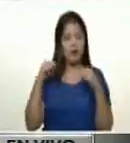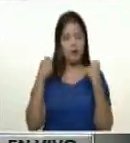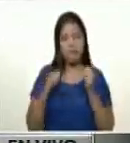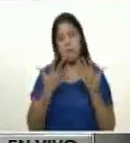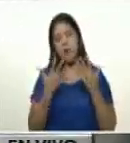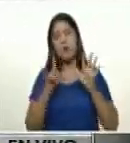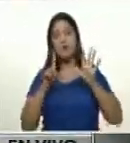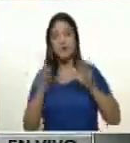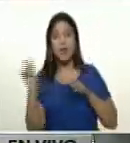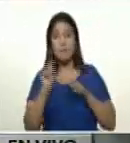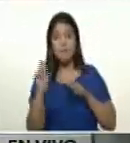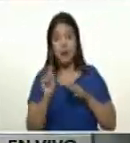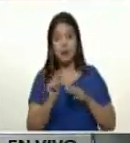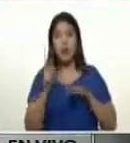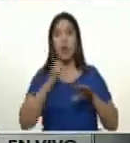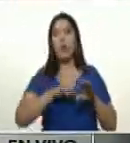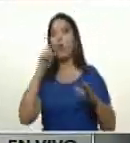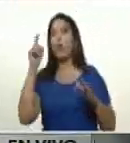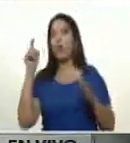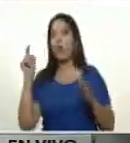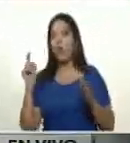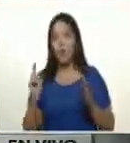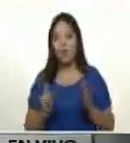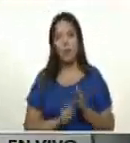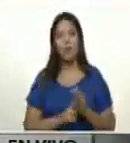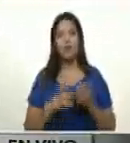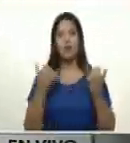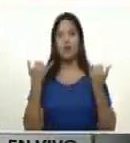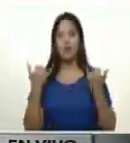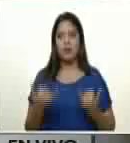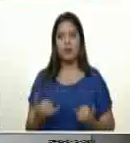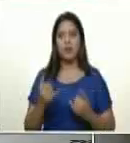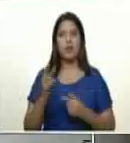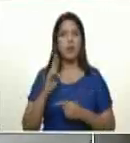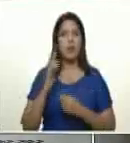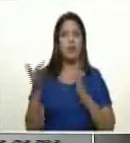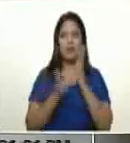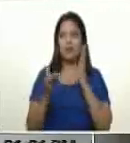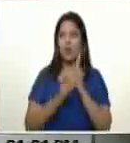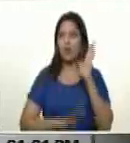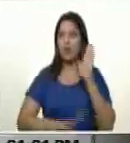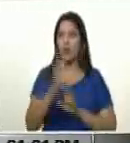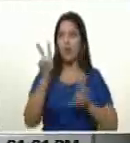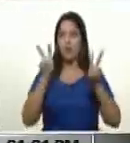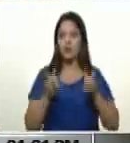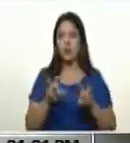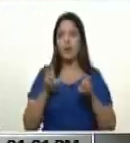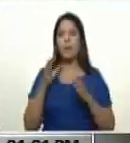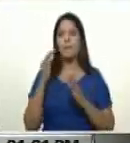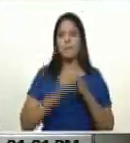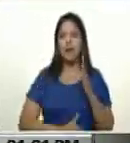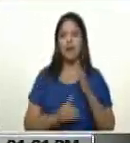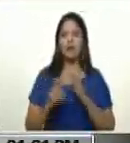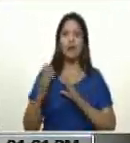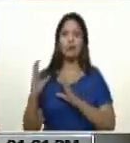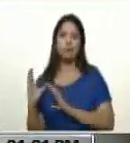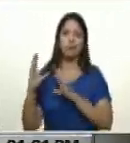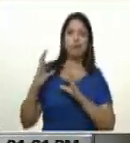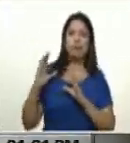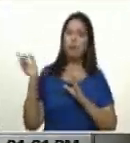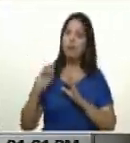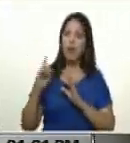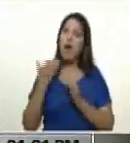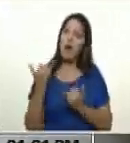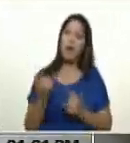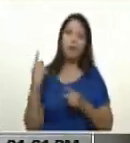6 meses tendremos completo lo que es la automatización, ¿verdad? Vamos a disminuir mucho la carga, descarga de los bloques.